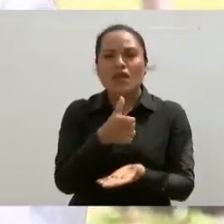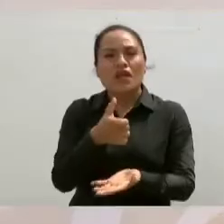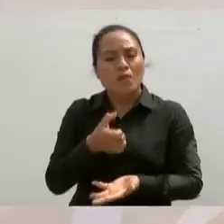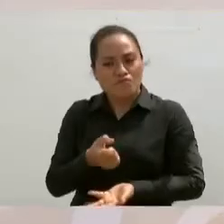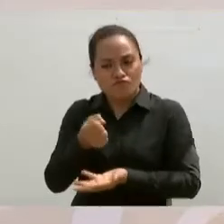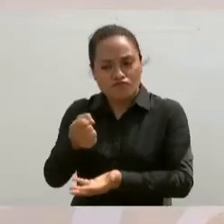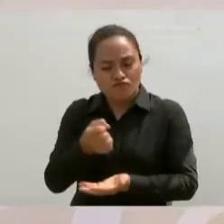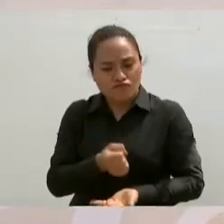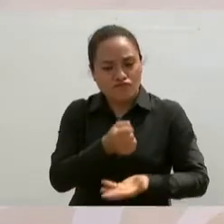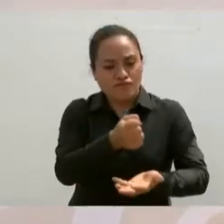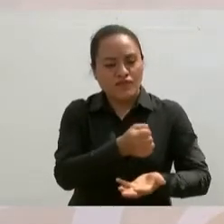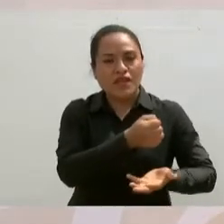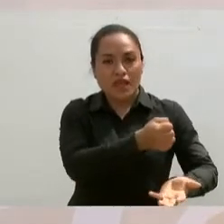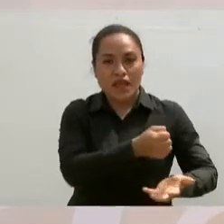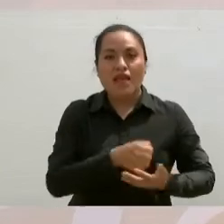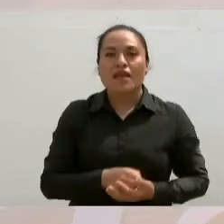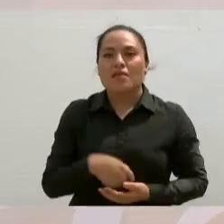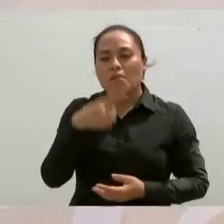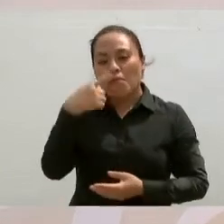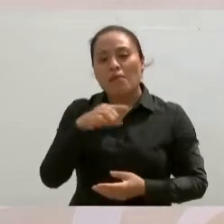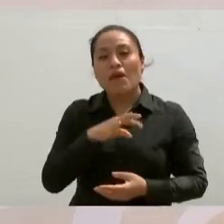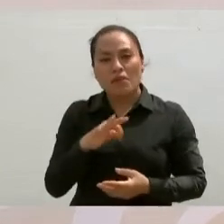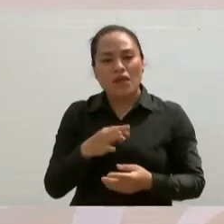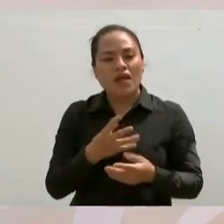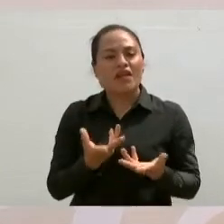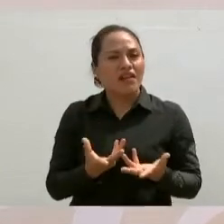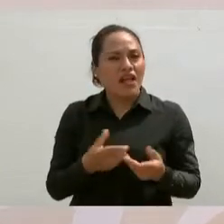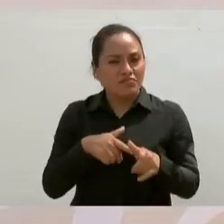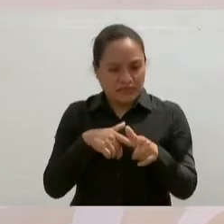presupuesto para el mantenimiento,